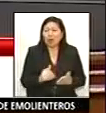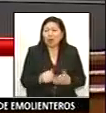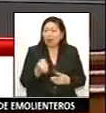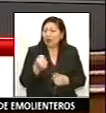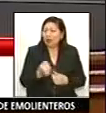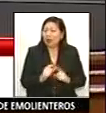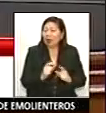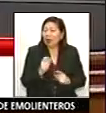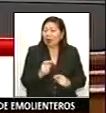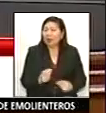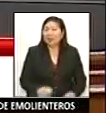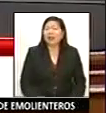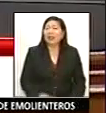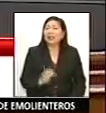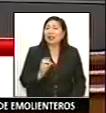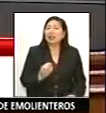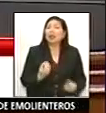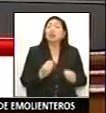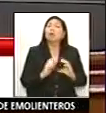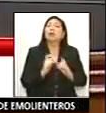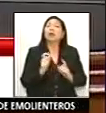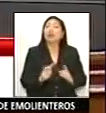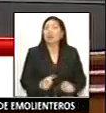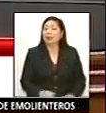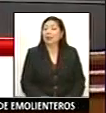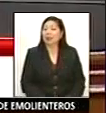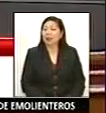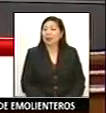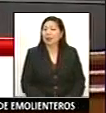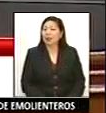es a los congresistas. Nosotros como congresistas nos...